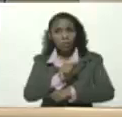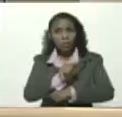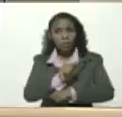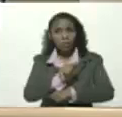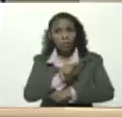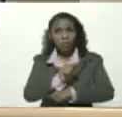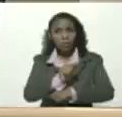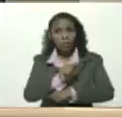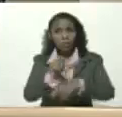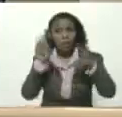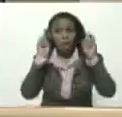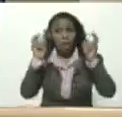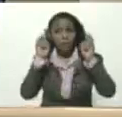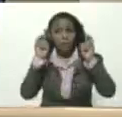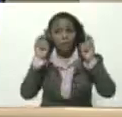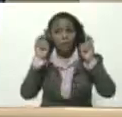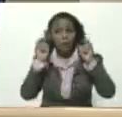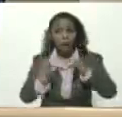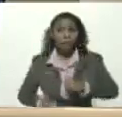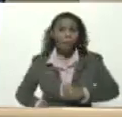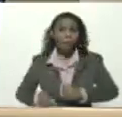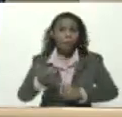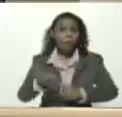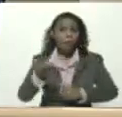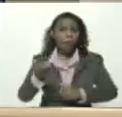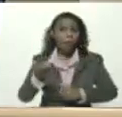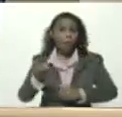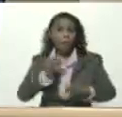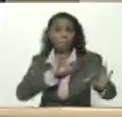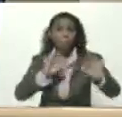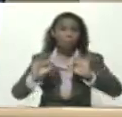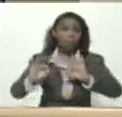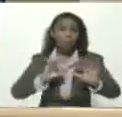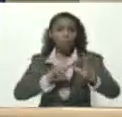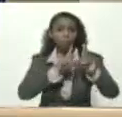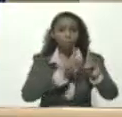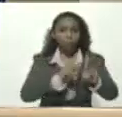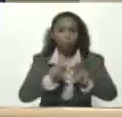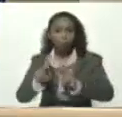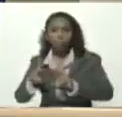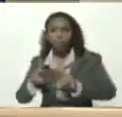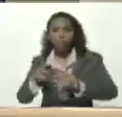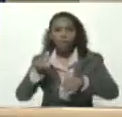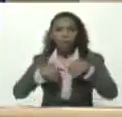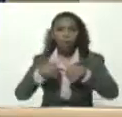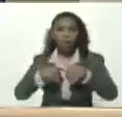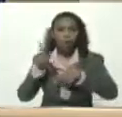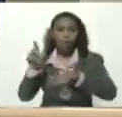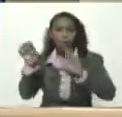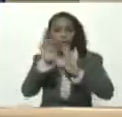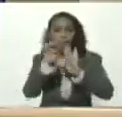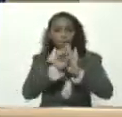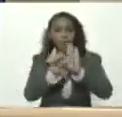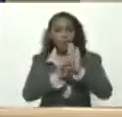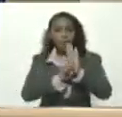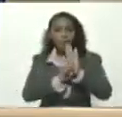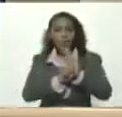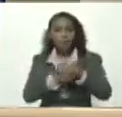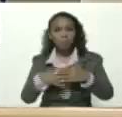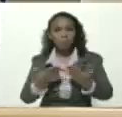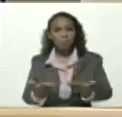son de los temas medulares de la preparación y organización de las elecciones. Eso tiene unas etapas en